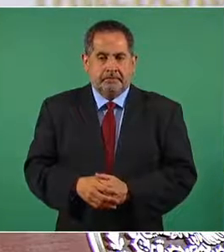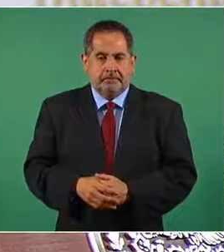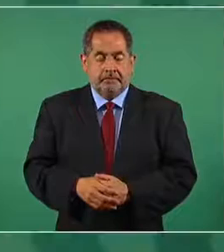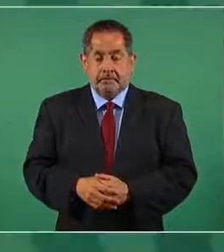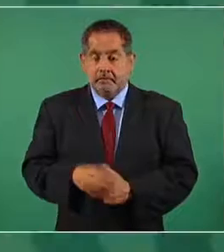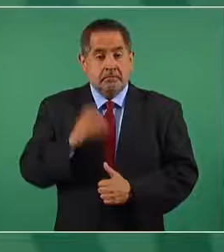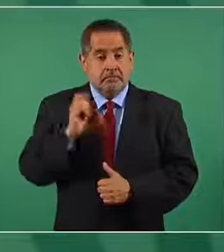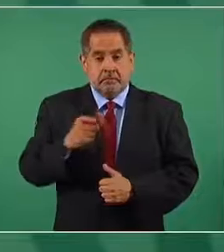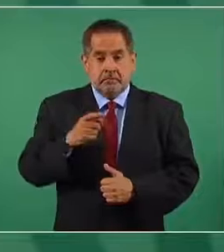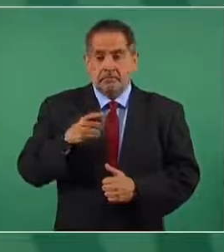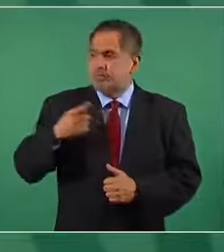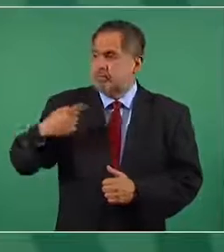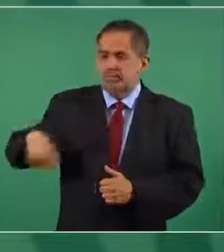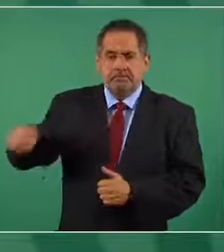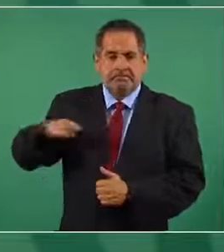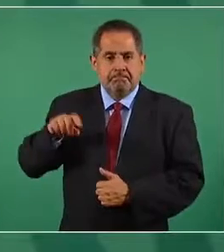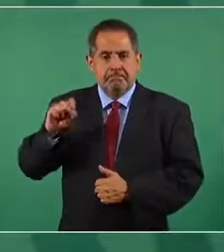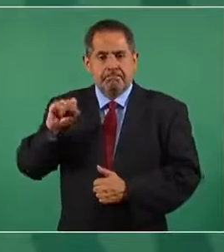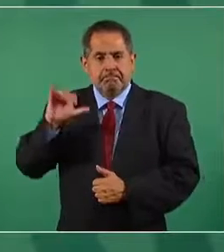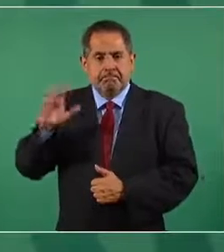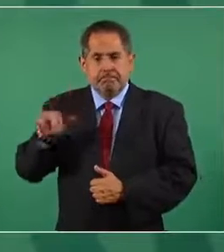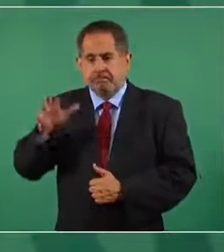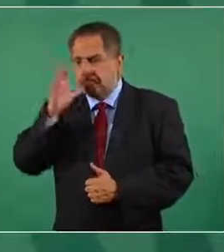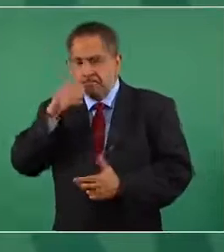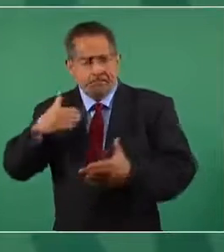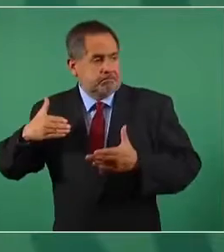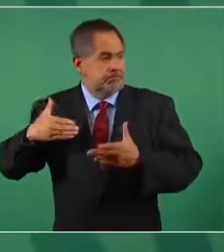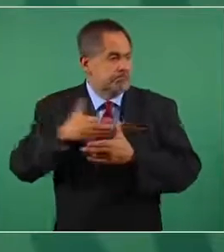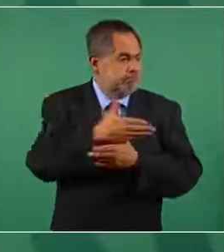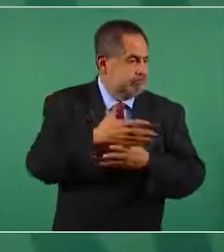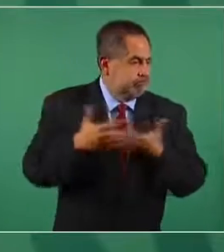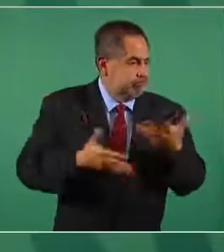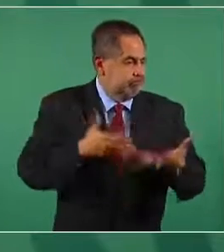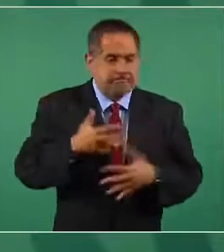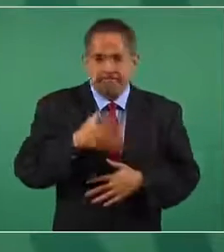Al grado que no puede el Poder Judicial hacer nada.